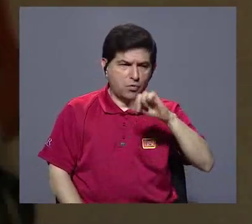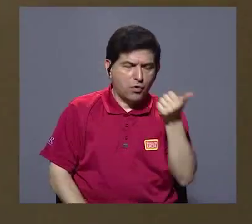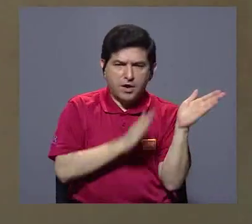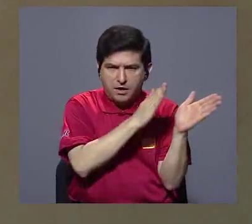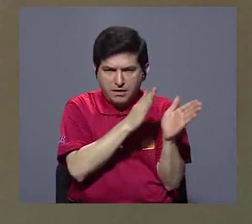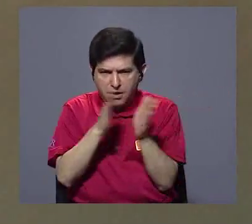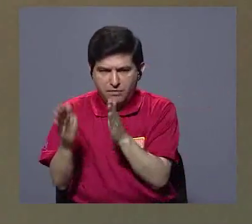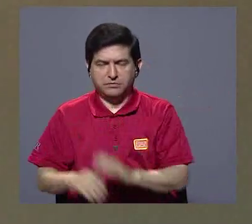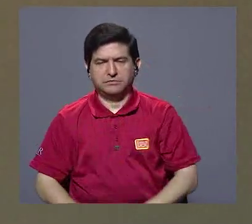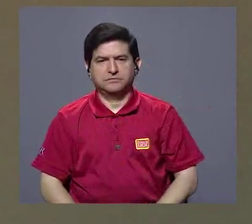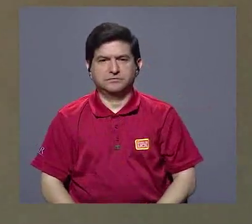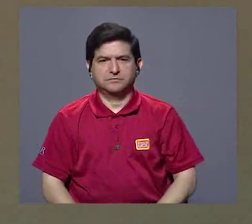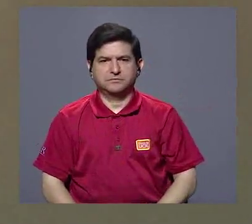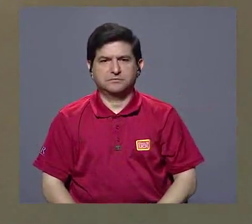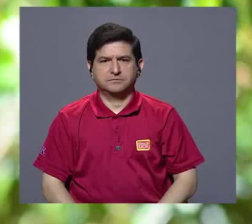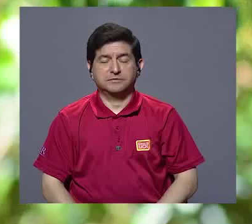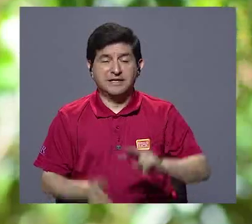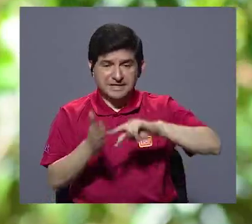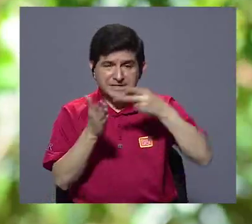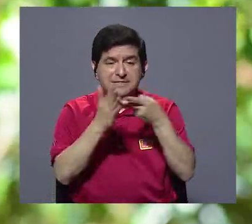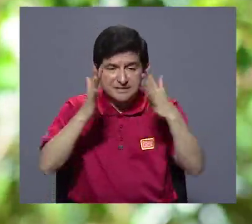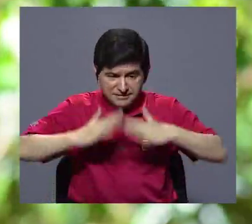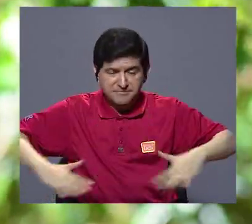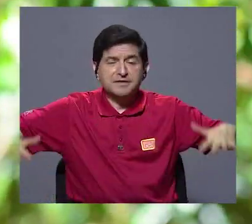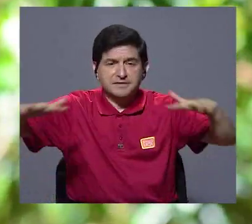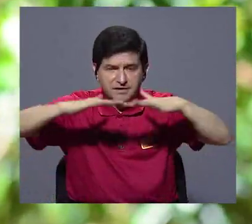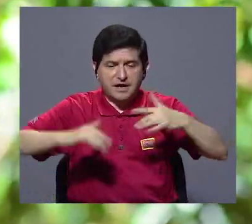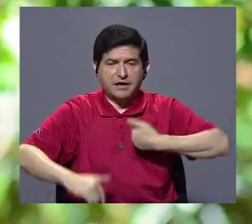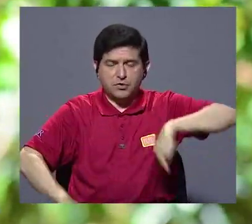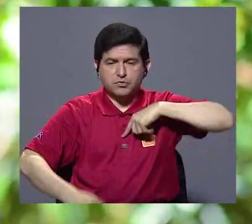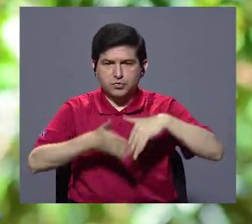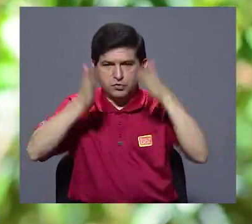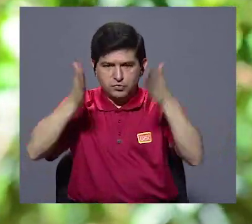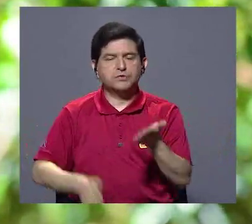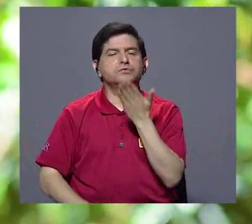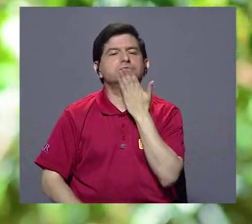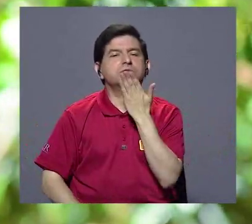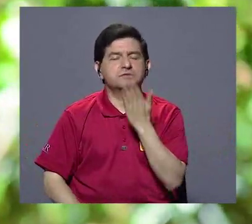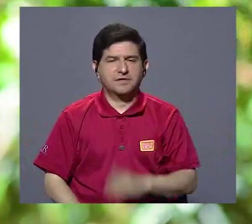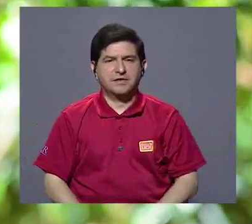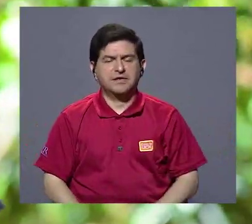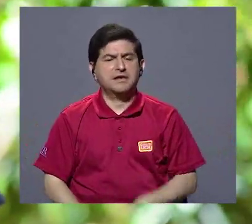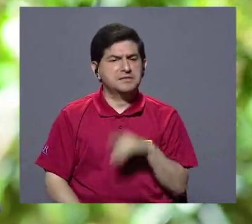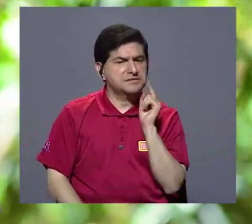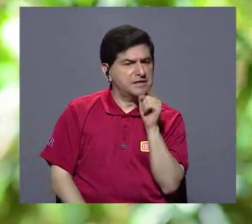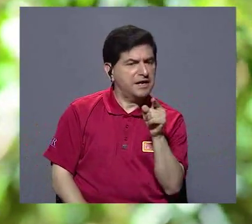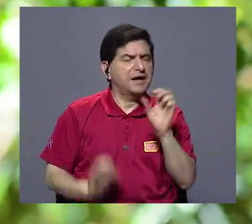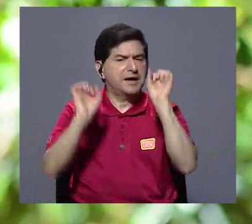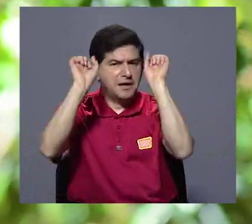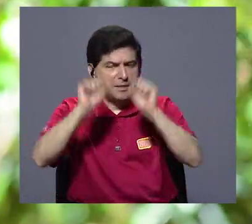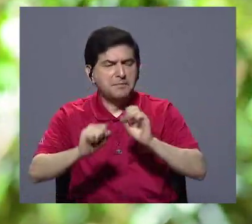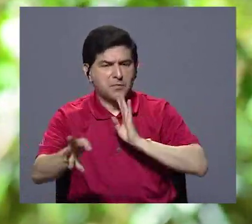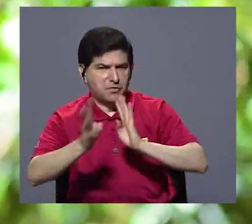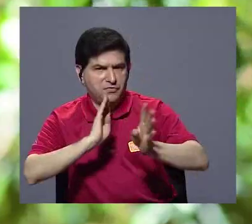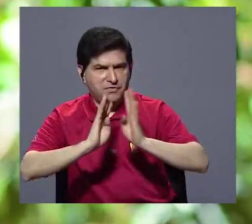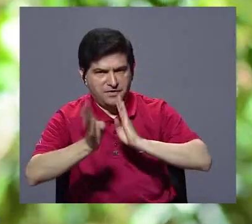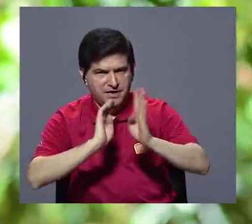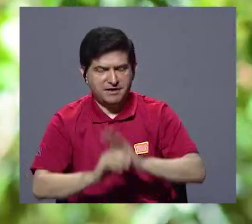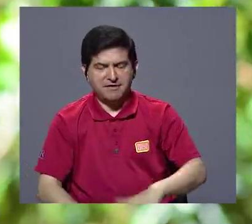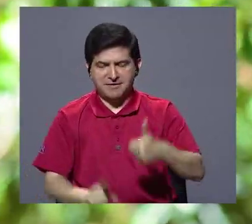otra formación. Pero también significó un espacio en donde nosotros como estudiantes indígenas hemos podido